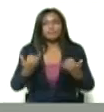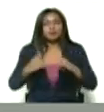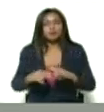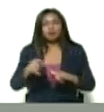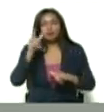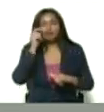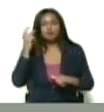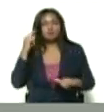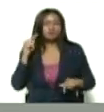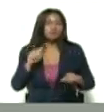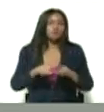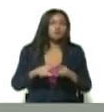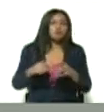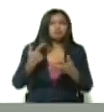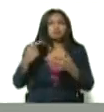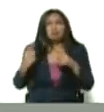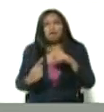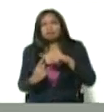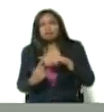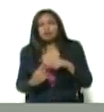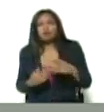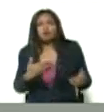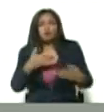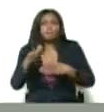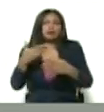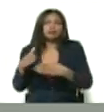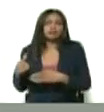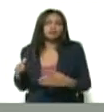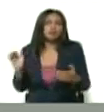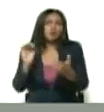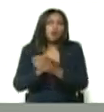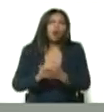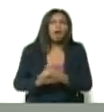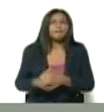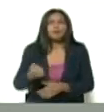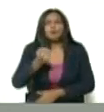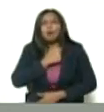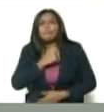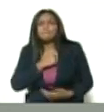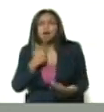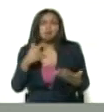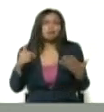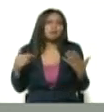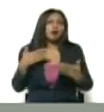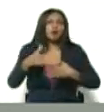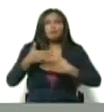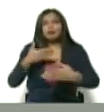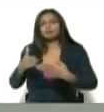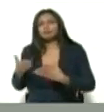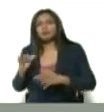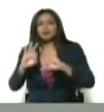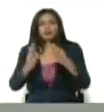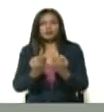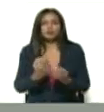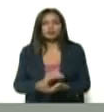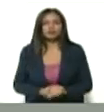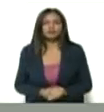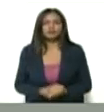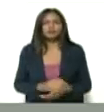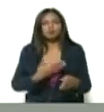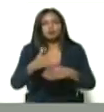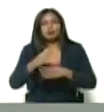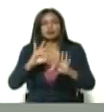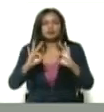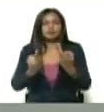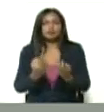el abuelo, con el tío, con los panas, con los amigos, con las amigas, compartirlo en familia, compartirlo en